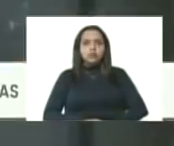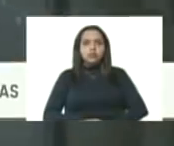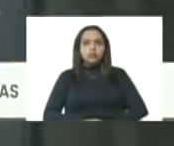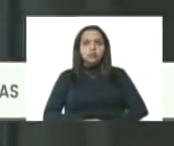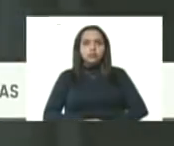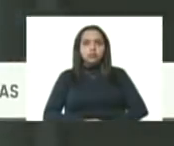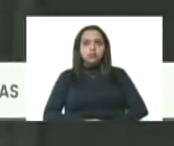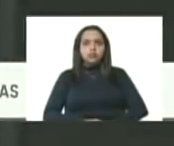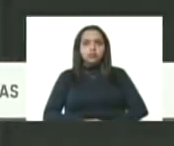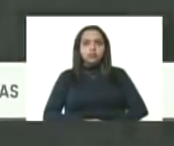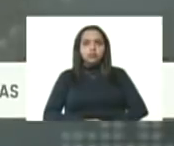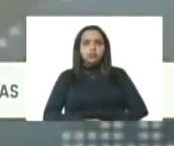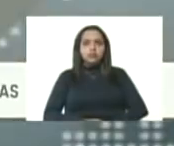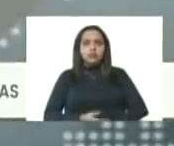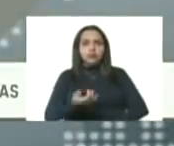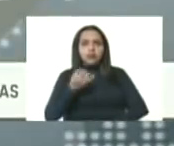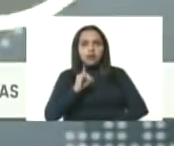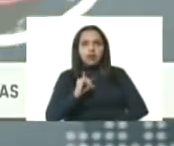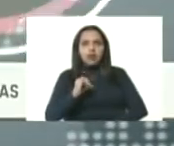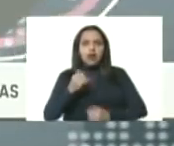están activos